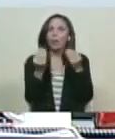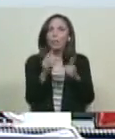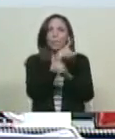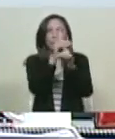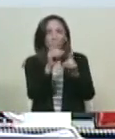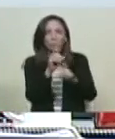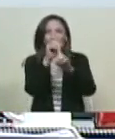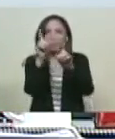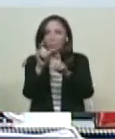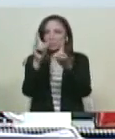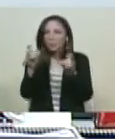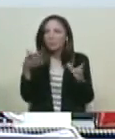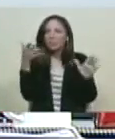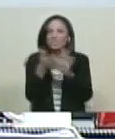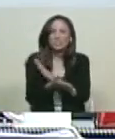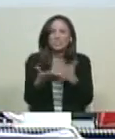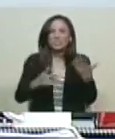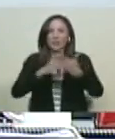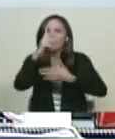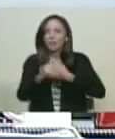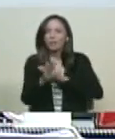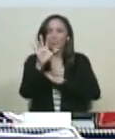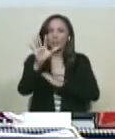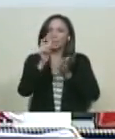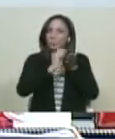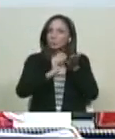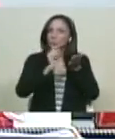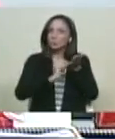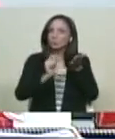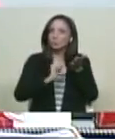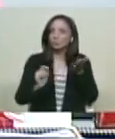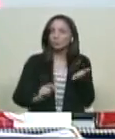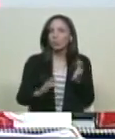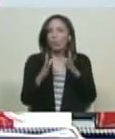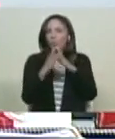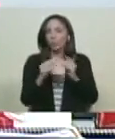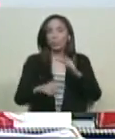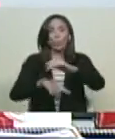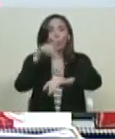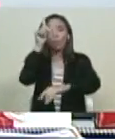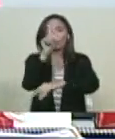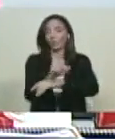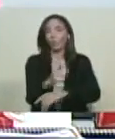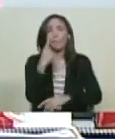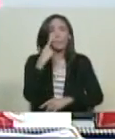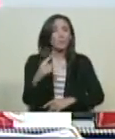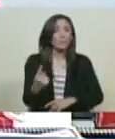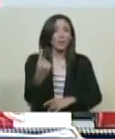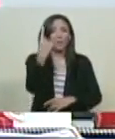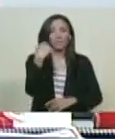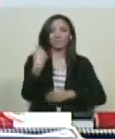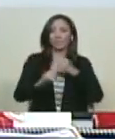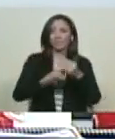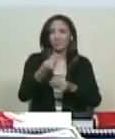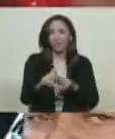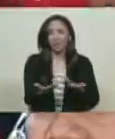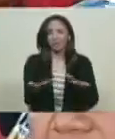escribir el plan de la patria 2019-2025. Esto es único, primera vez en la vida que se está